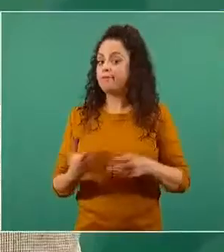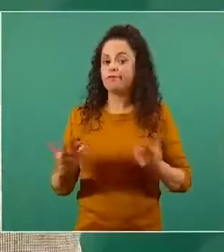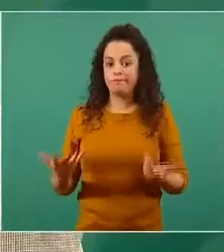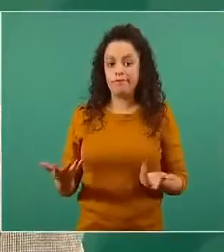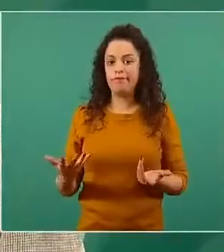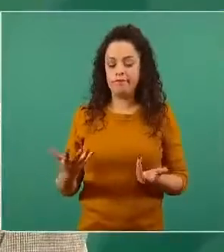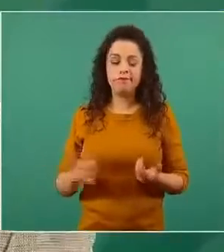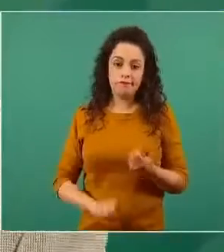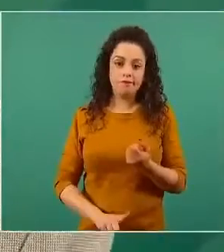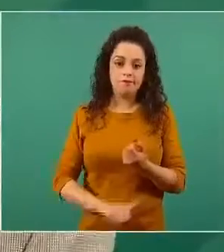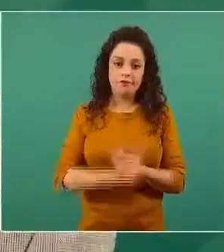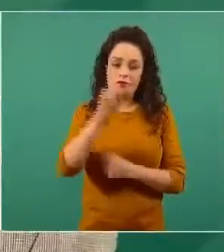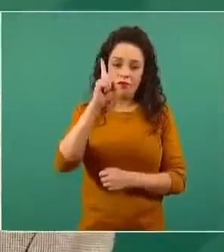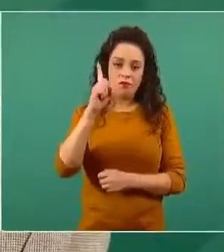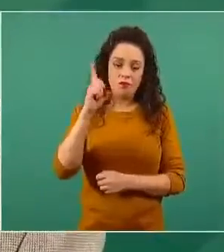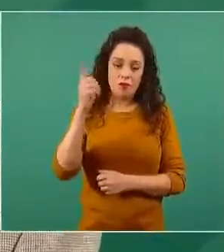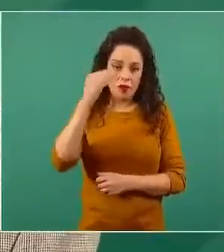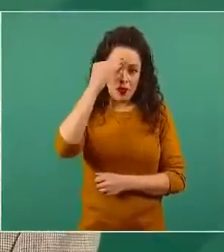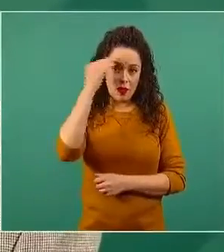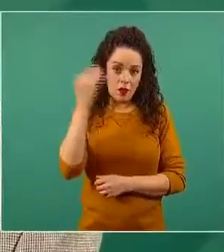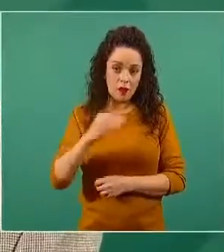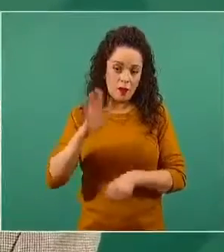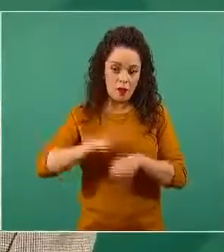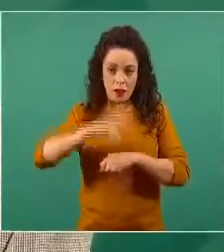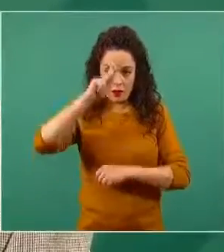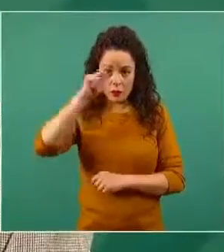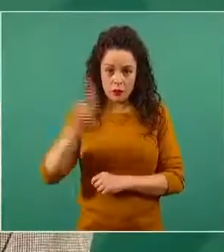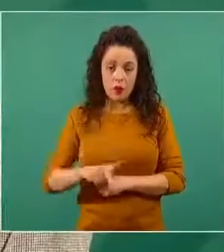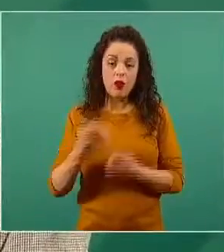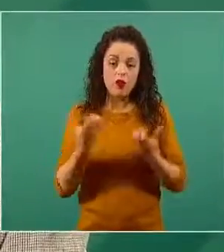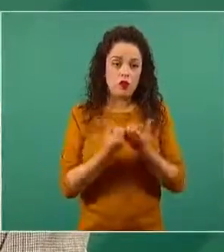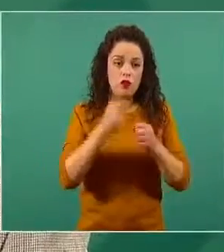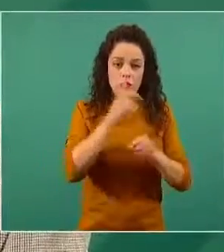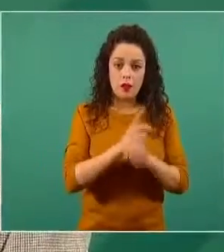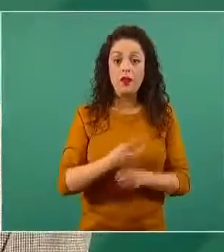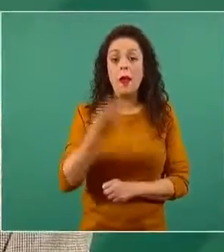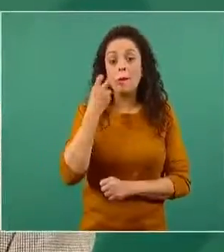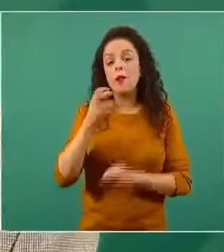para la sociedad. Y ahí es donde puede entrar el papel de las